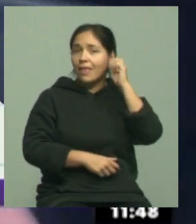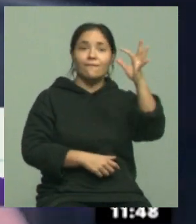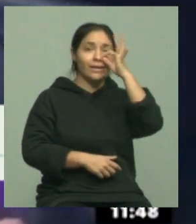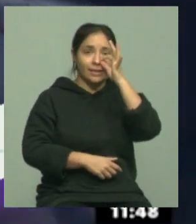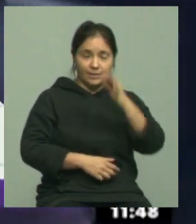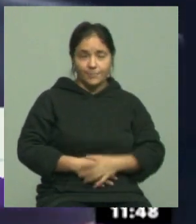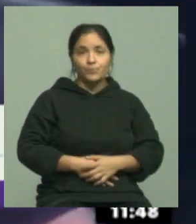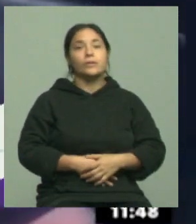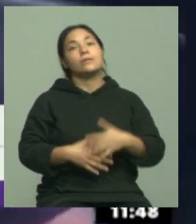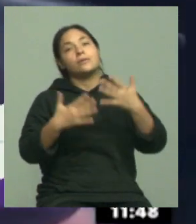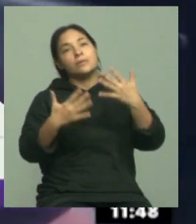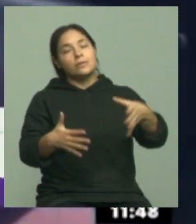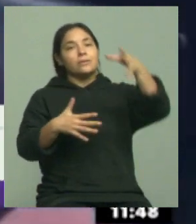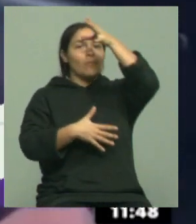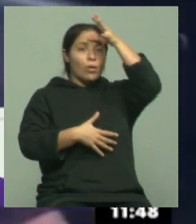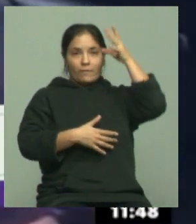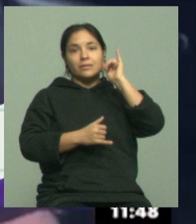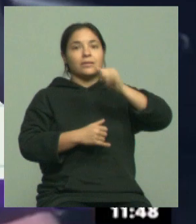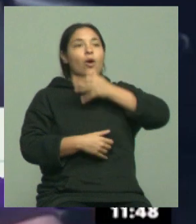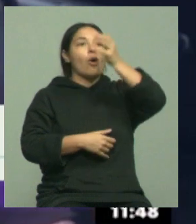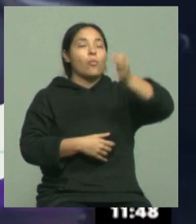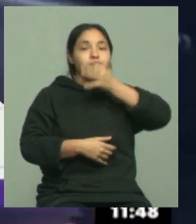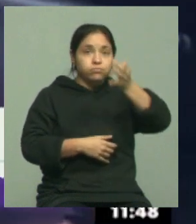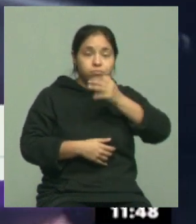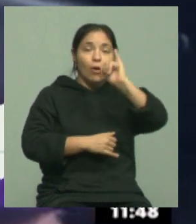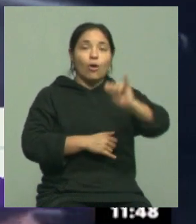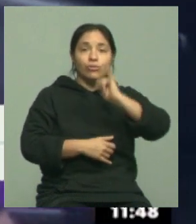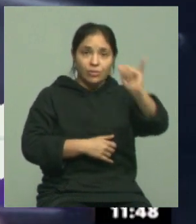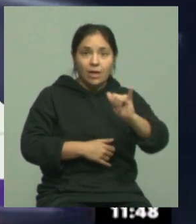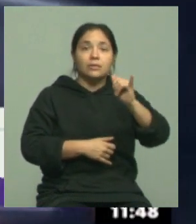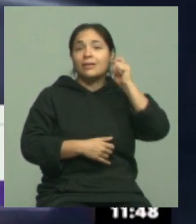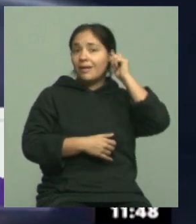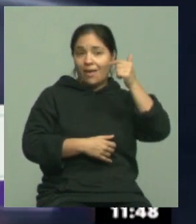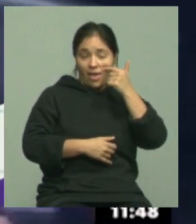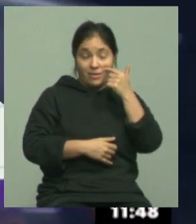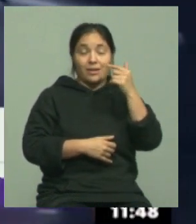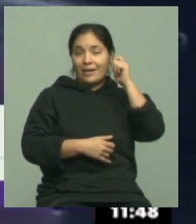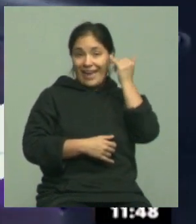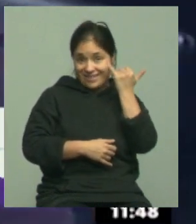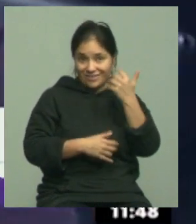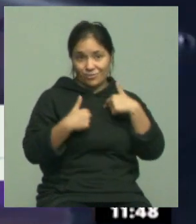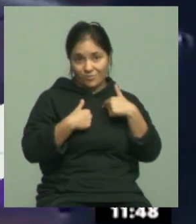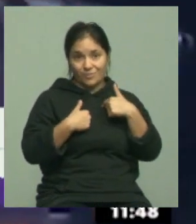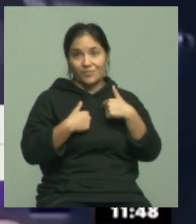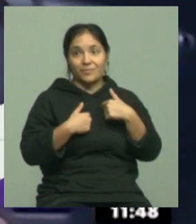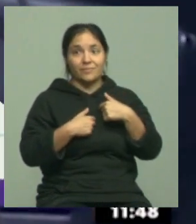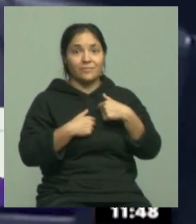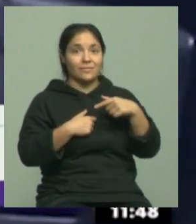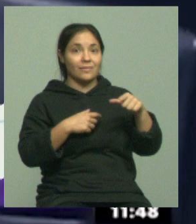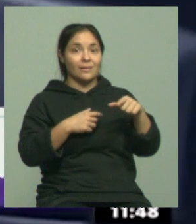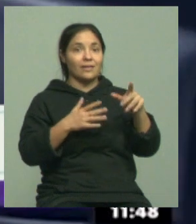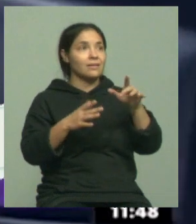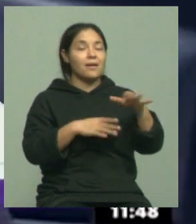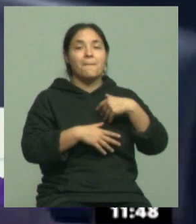Cuando por fin me animé a contarlo, mis papás pensaban lo mismo que vos, Nicolás. que era sinónimo de